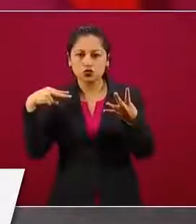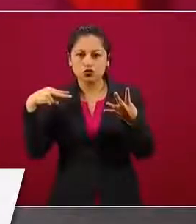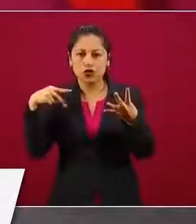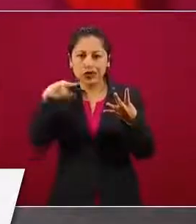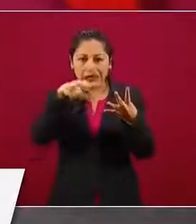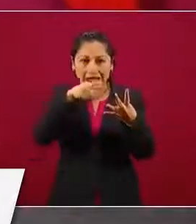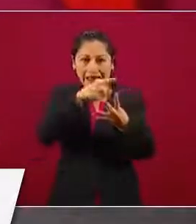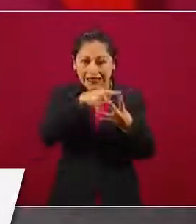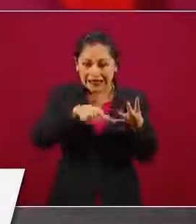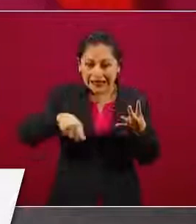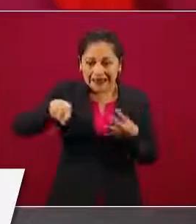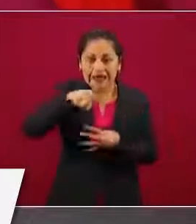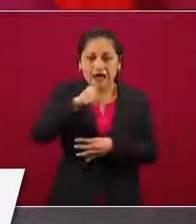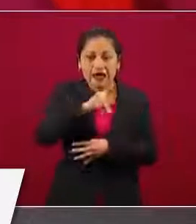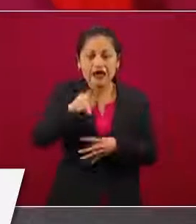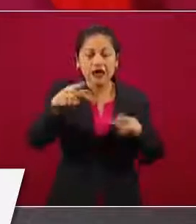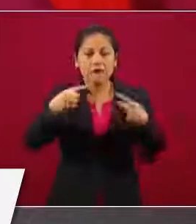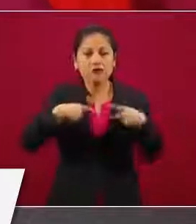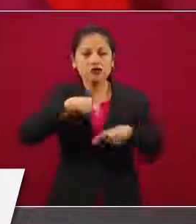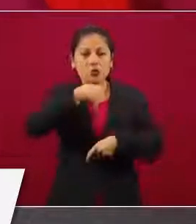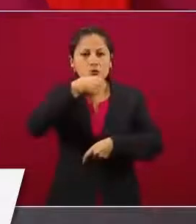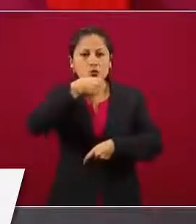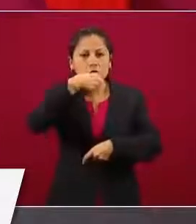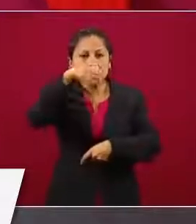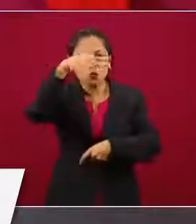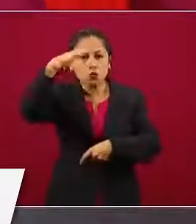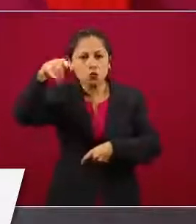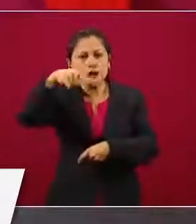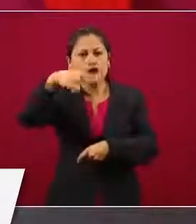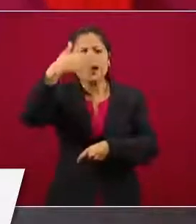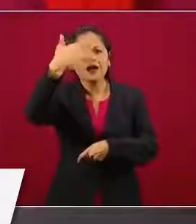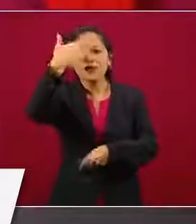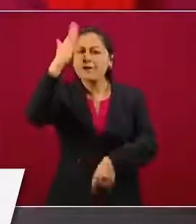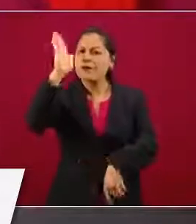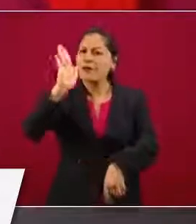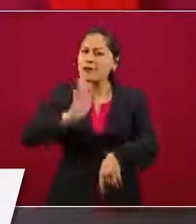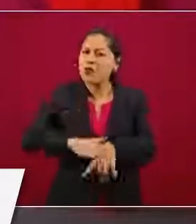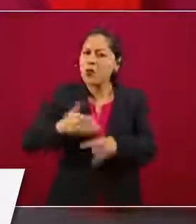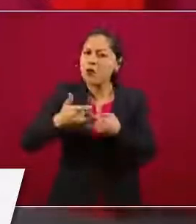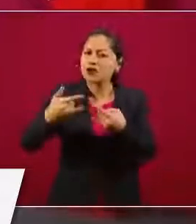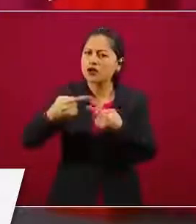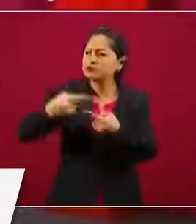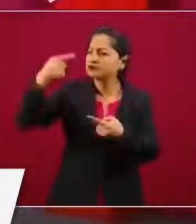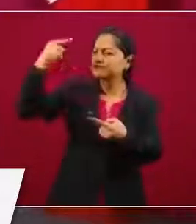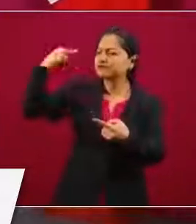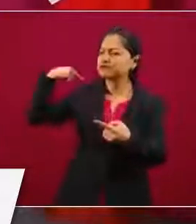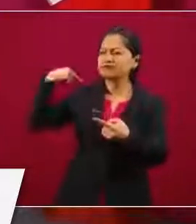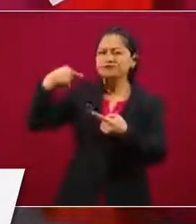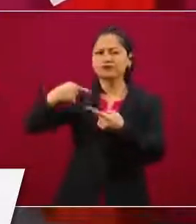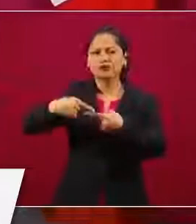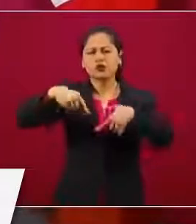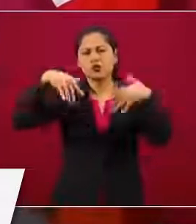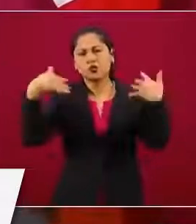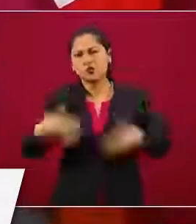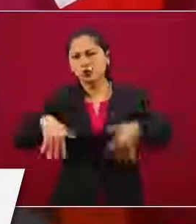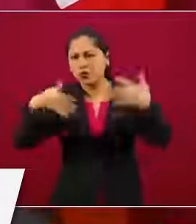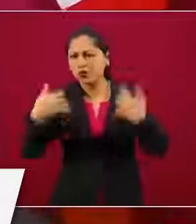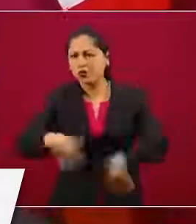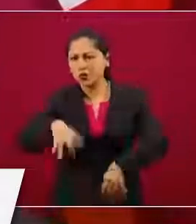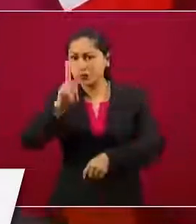sobre la historia de los ferrocarriles. Entonces, con Zedillo